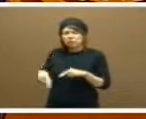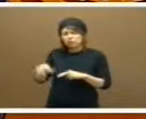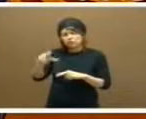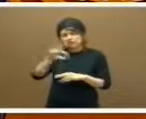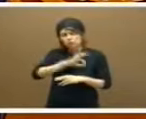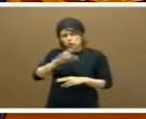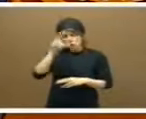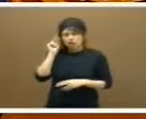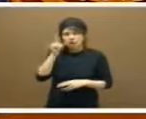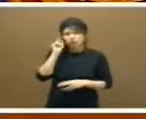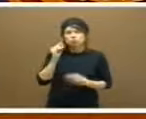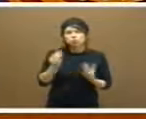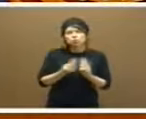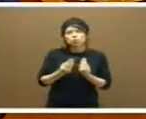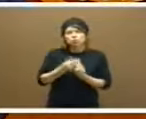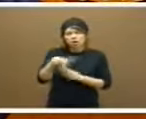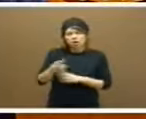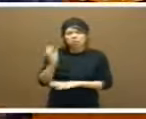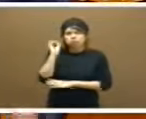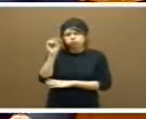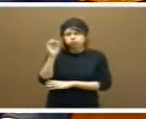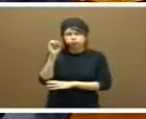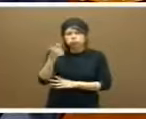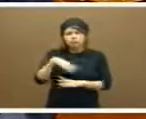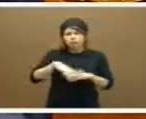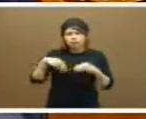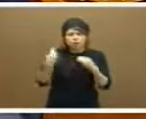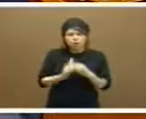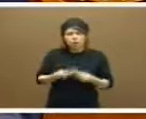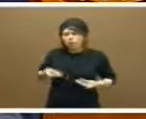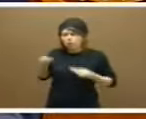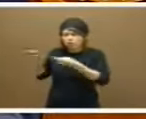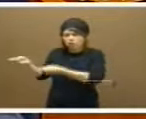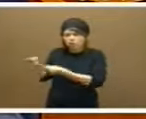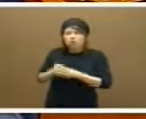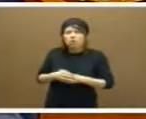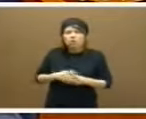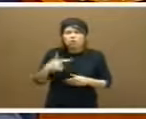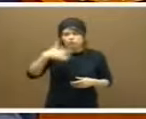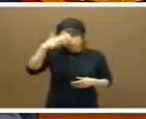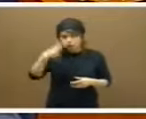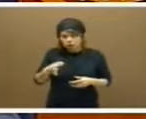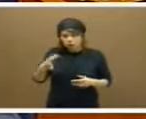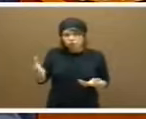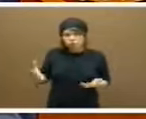Cascos con lo que aquí nos ha comentado y con el documento que ha entregado, yo creo...